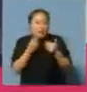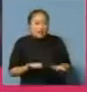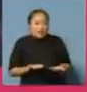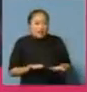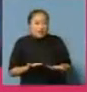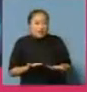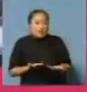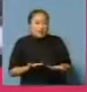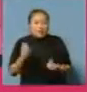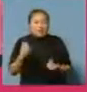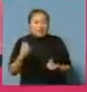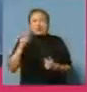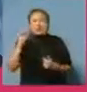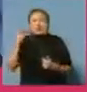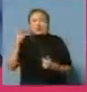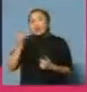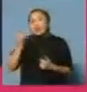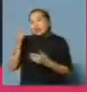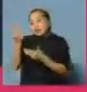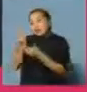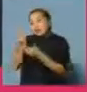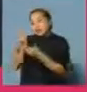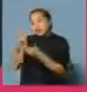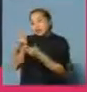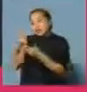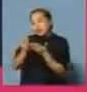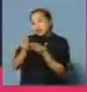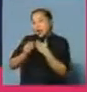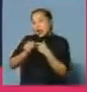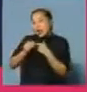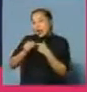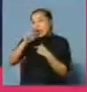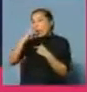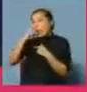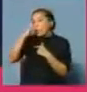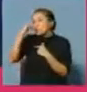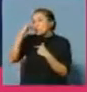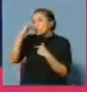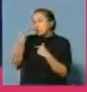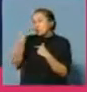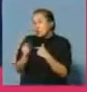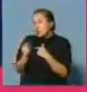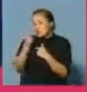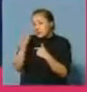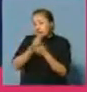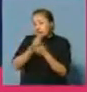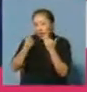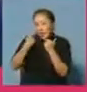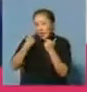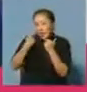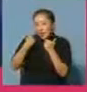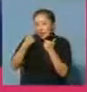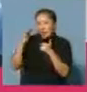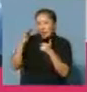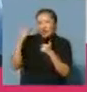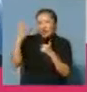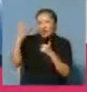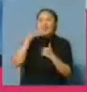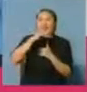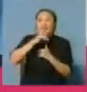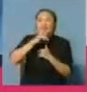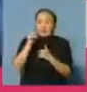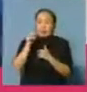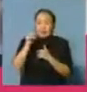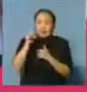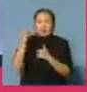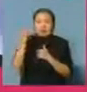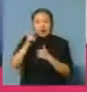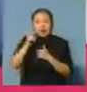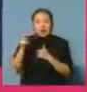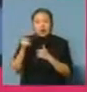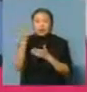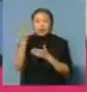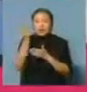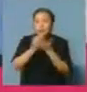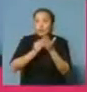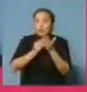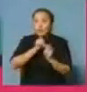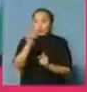Divagando, chicos, por acá. La zona de los tucanes del Edesma. La zona de los tucanes del Edesma. Sí, en el